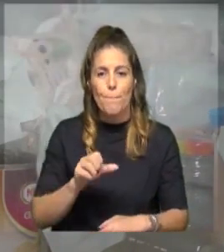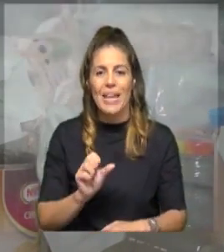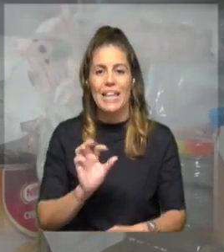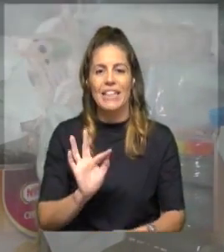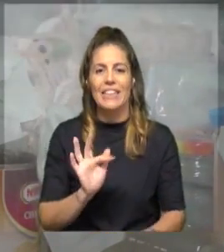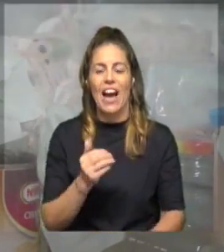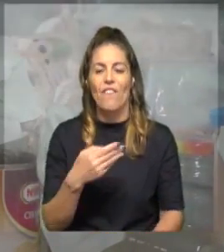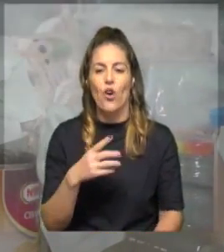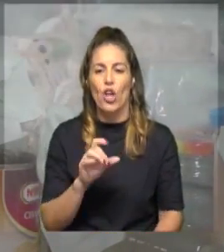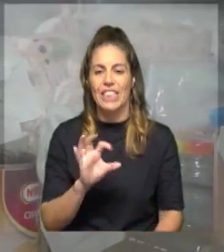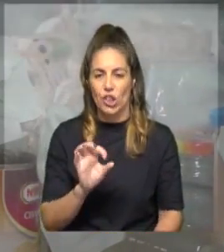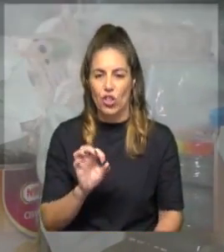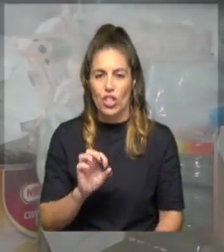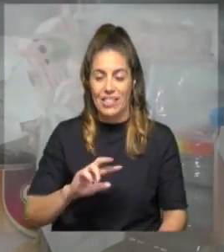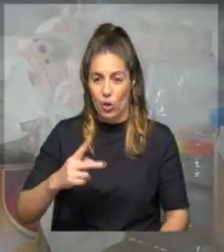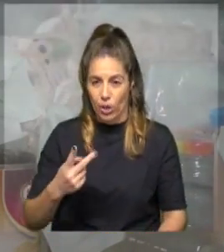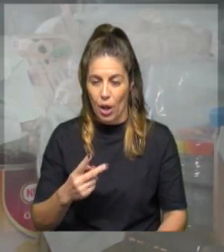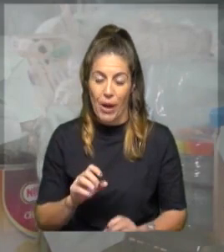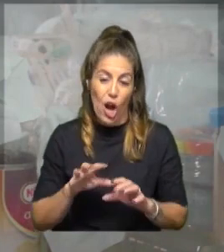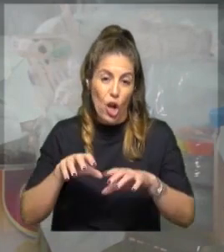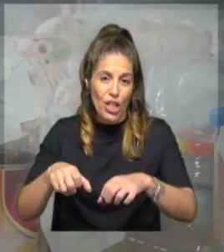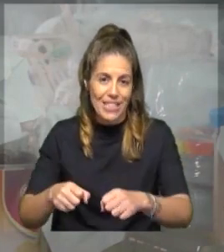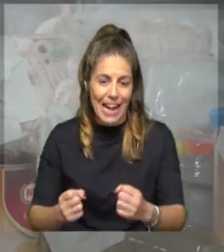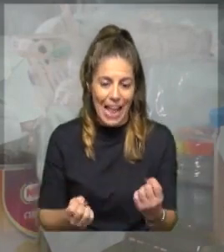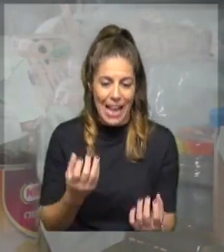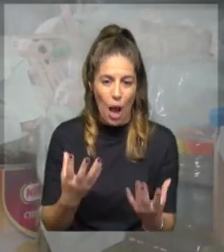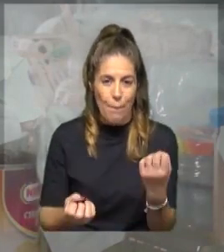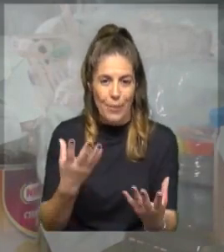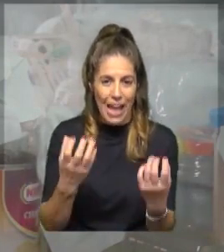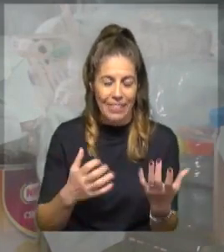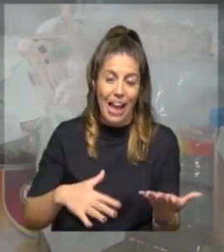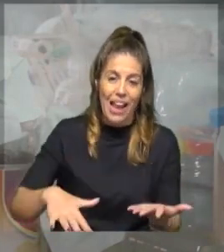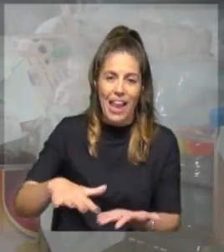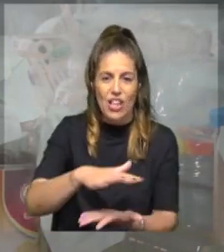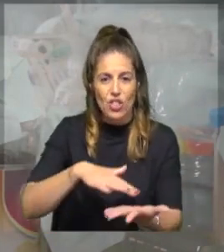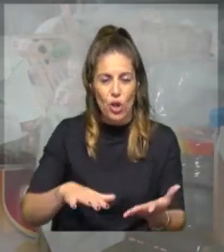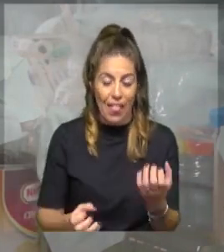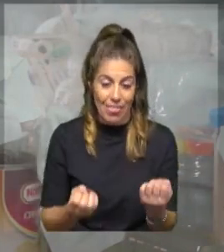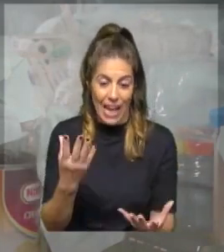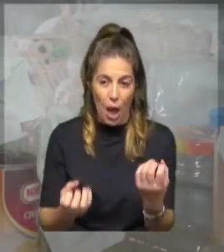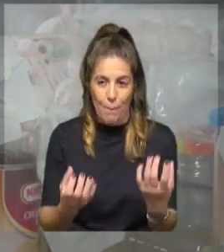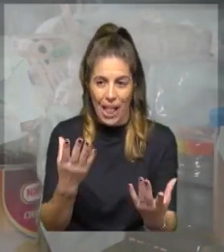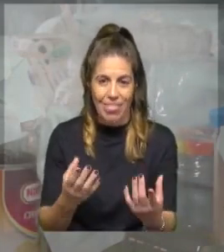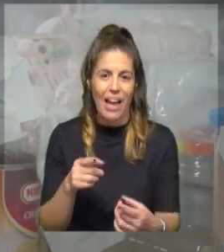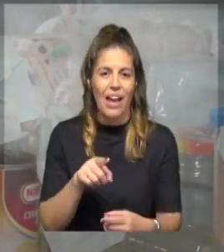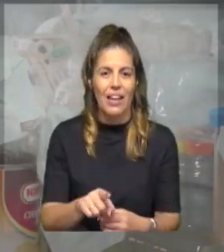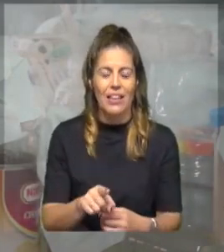de colonizar las plantas, las zonas de las rizósferas de las plantas, y bueno,